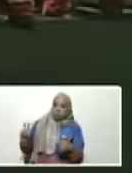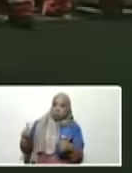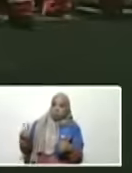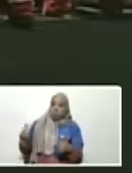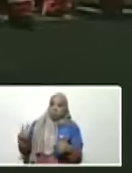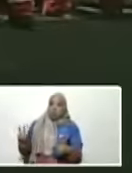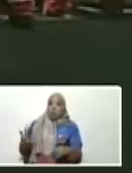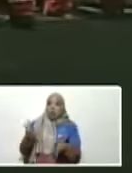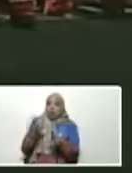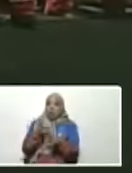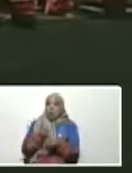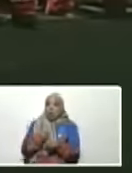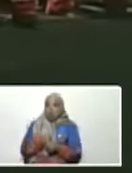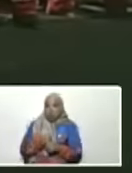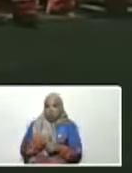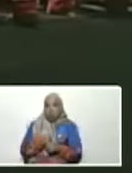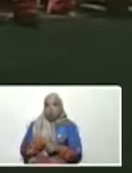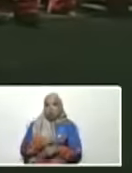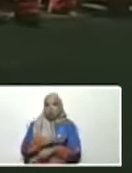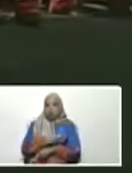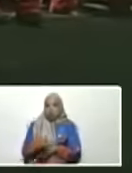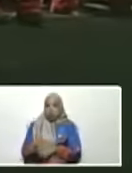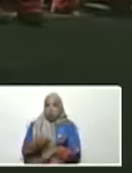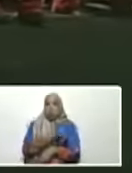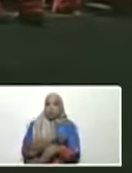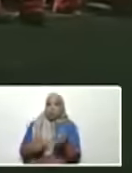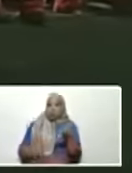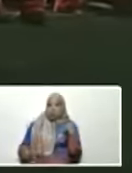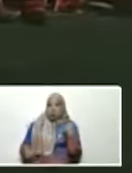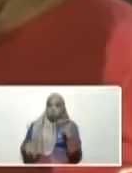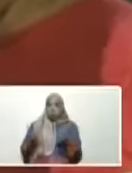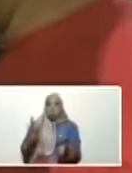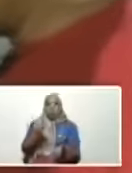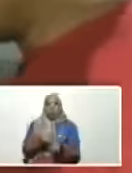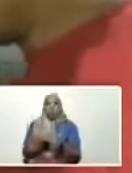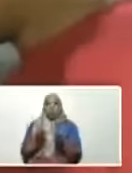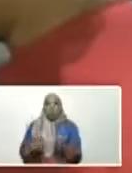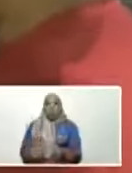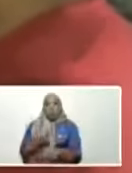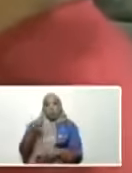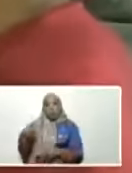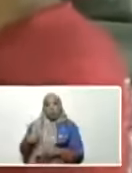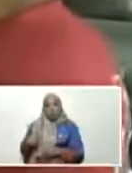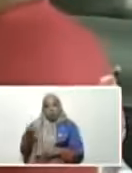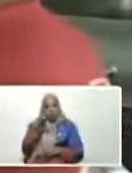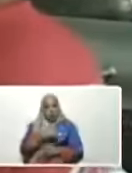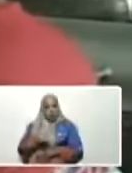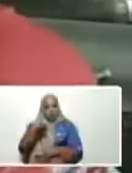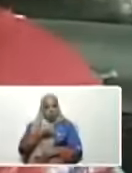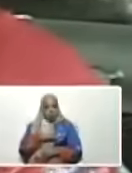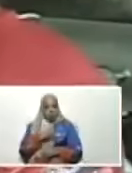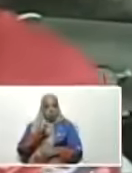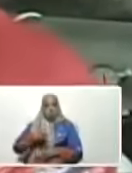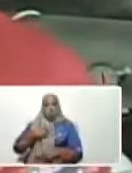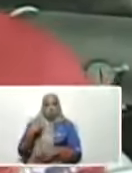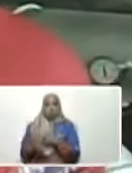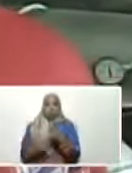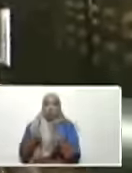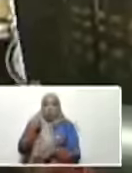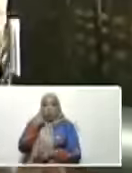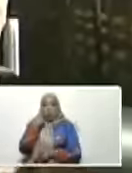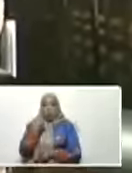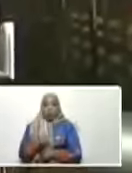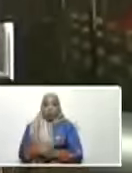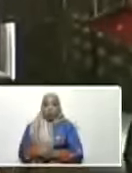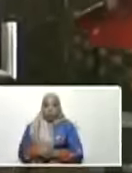nuestros compromisos los cumplimos. Esto es un presente que le quieren dar a usted y a la señora Cilia para que usted vea lo que es